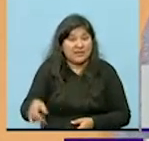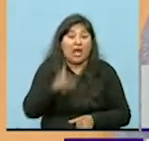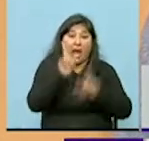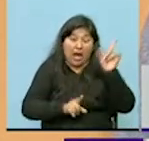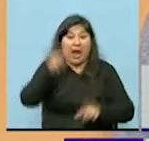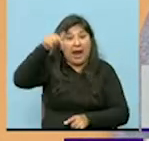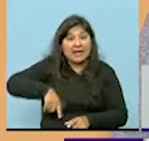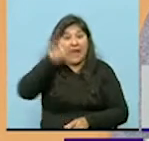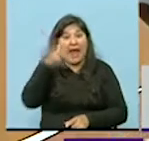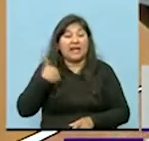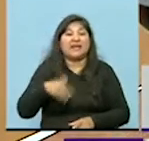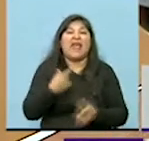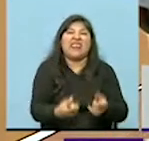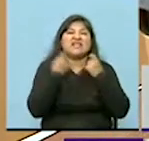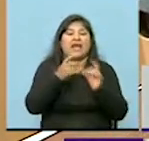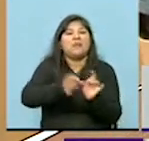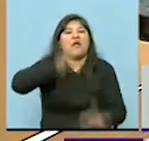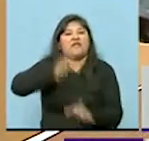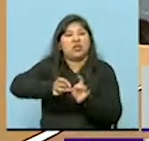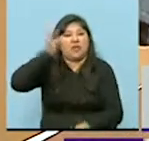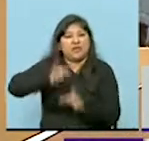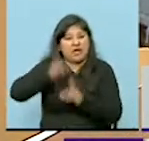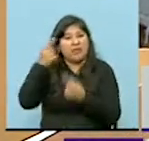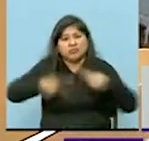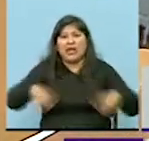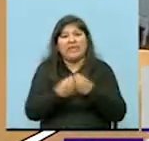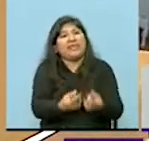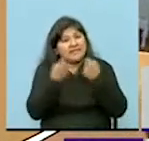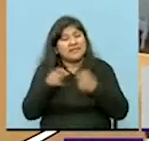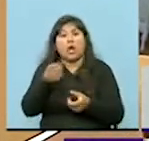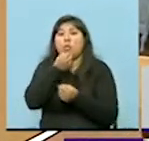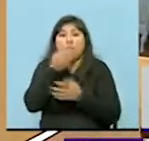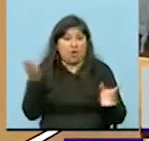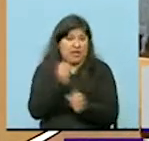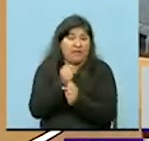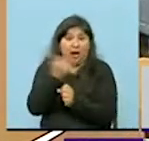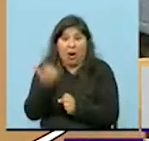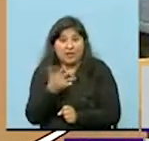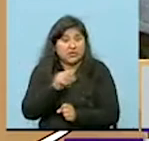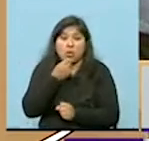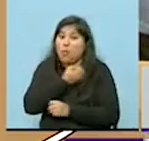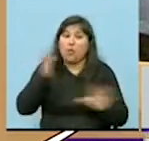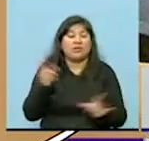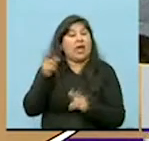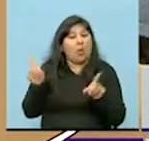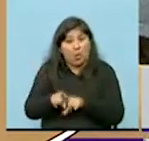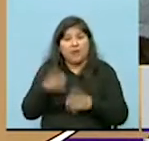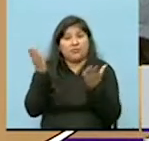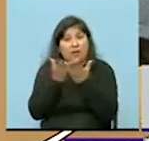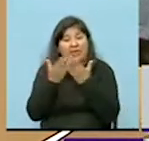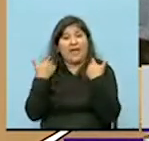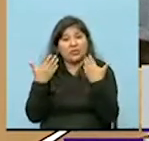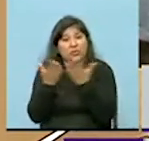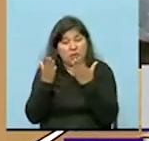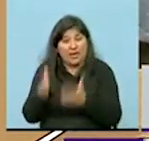desempleado porque la educación es el camino de la riqueza los países que aportan apuestan a la educación termina